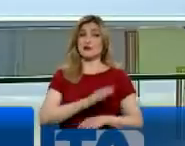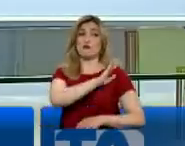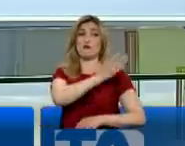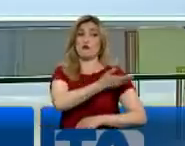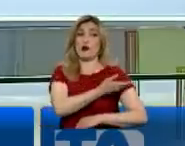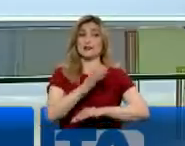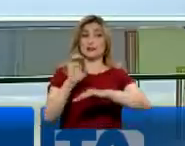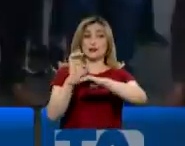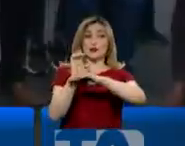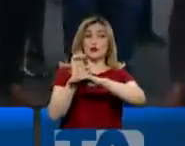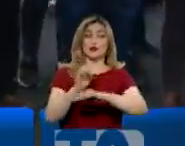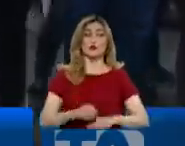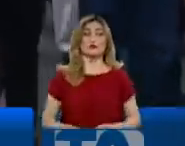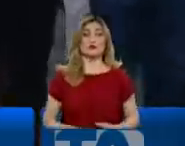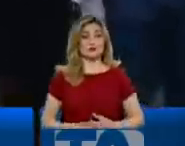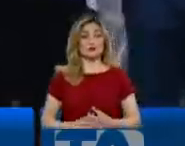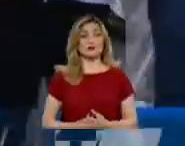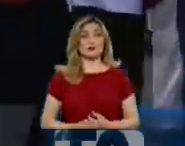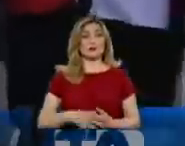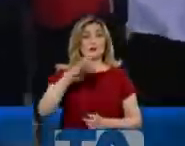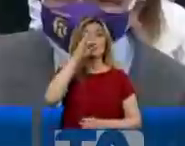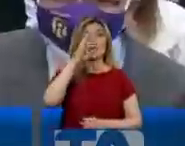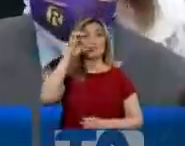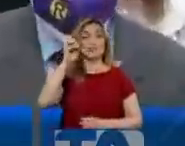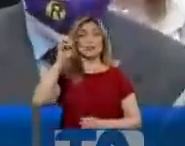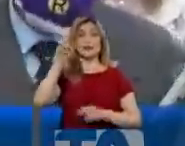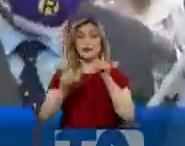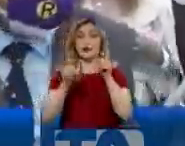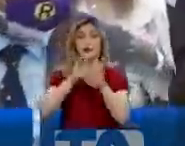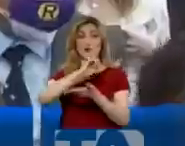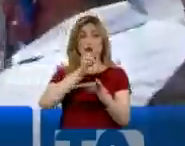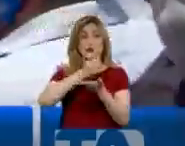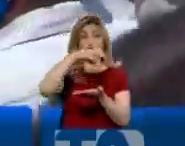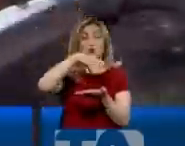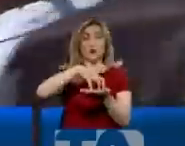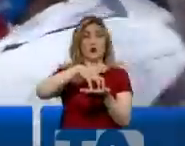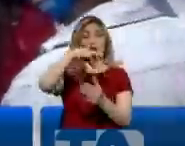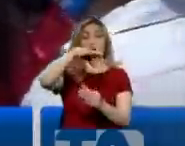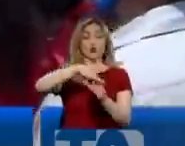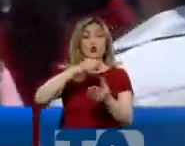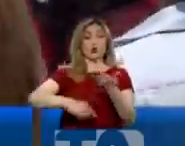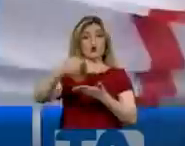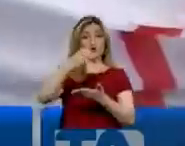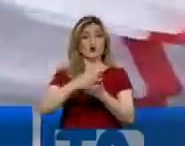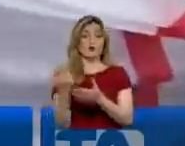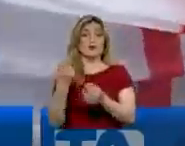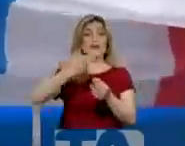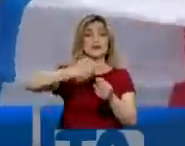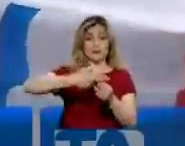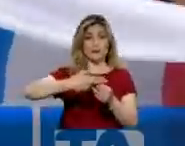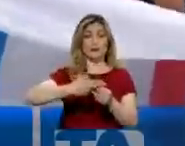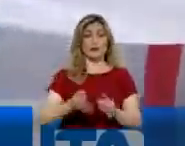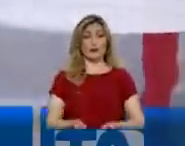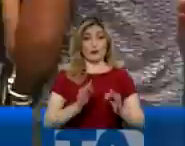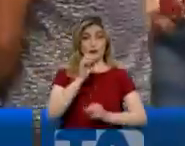ecuador más de 700 personas se registraron en la junta provincial electoral del guayas para participar en los comicios de